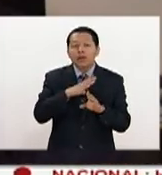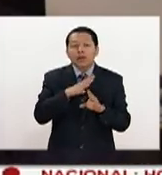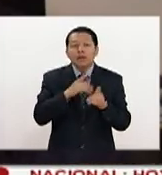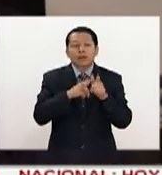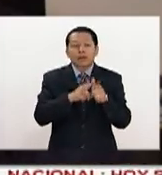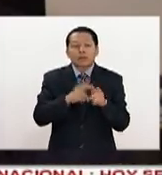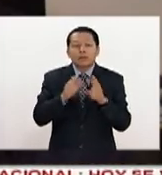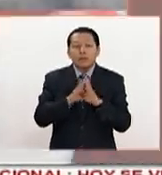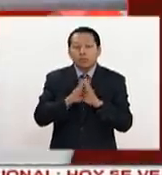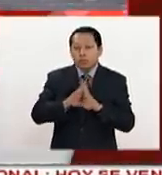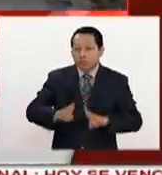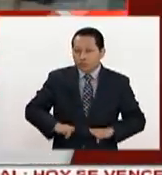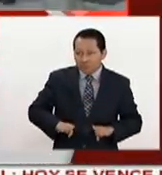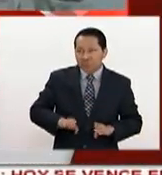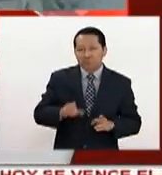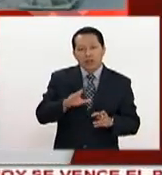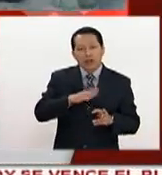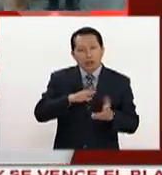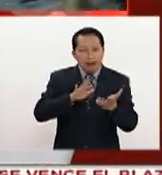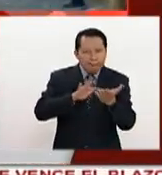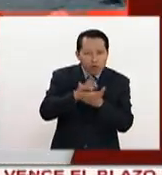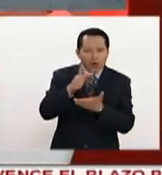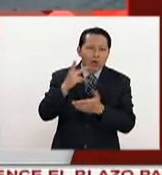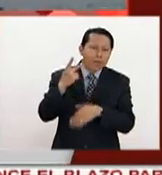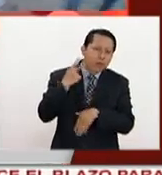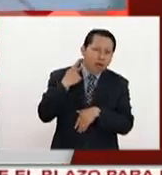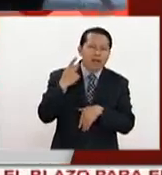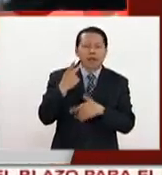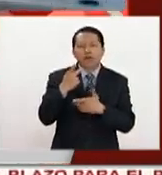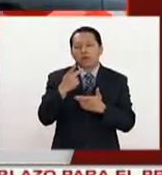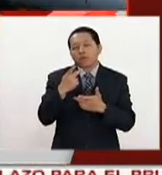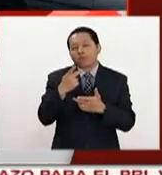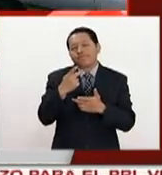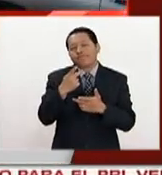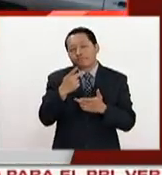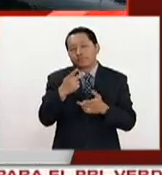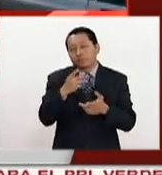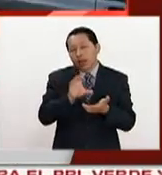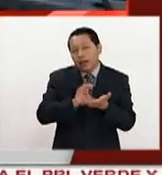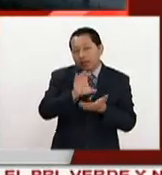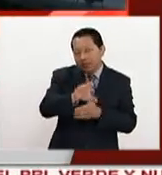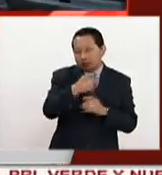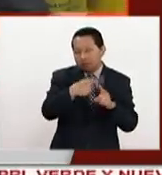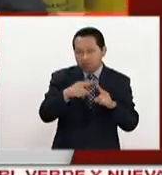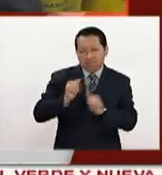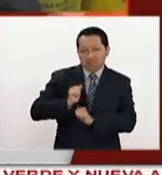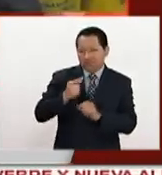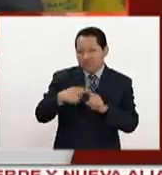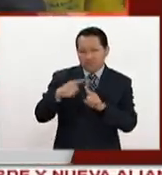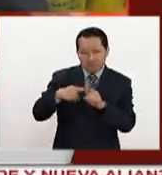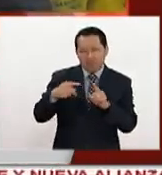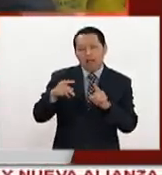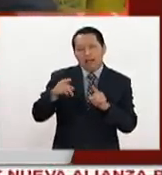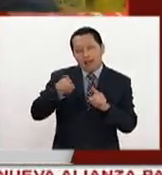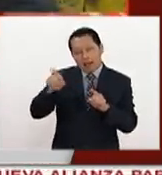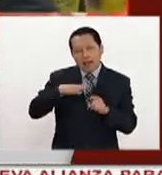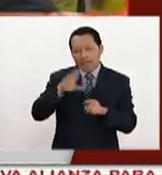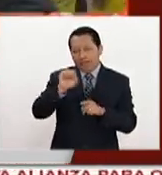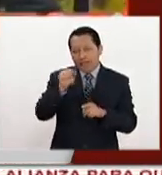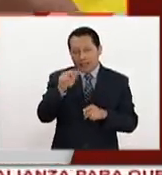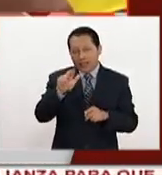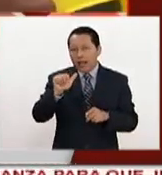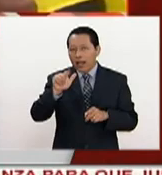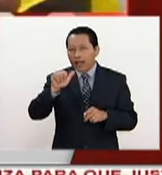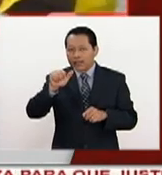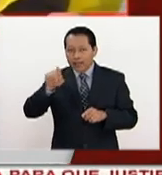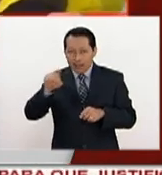una afinidad en apoyo político, material y militar a la dictadura de Bashar al-Assad en Siria. Entonces,